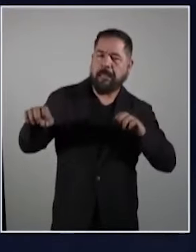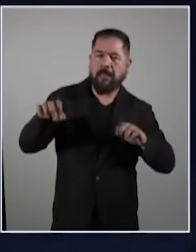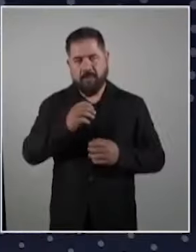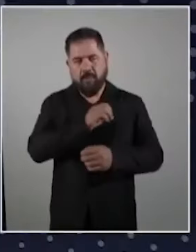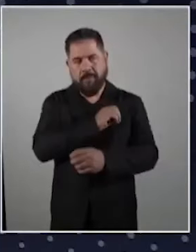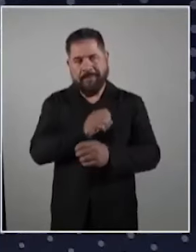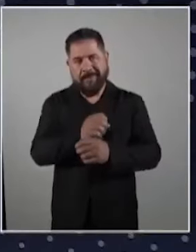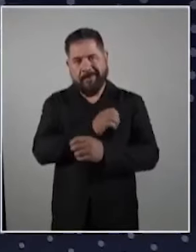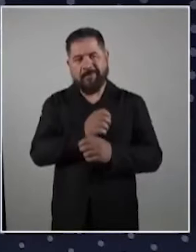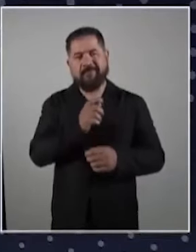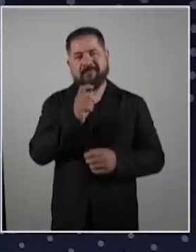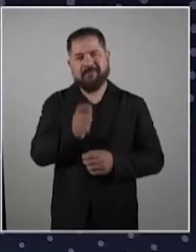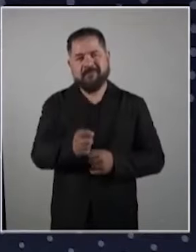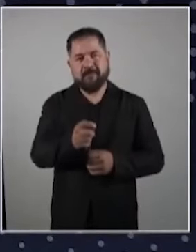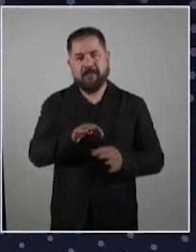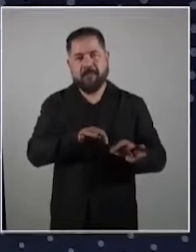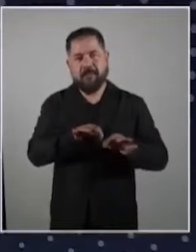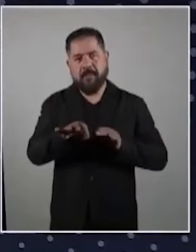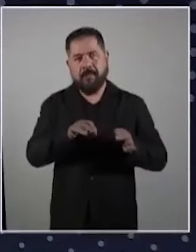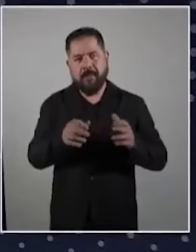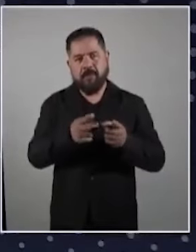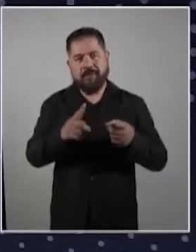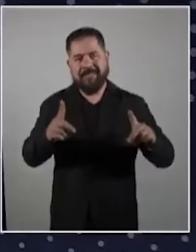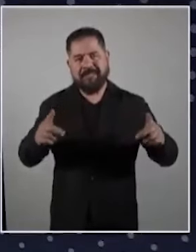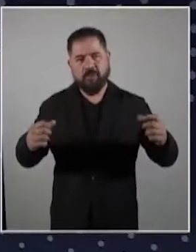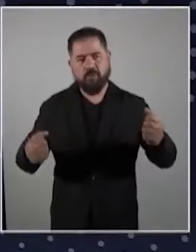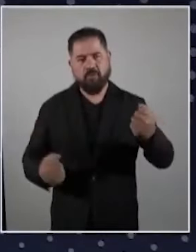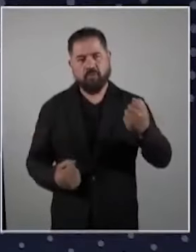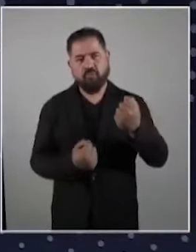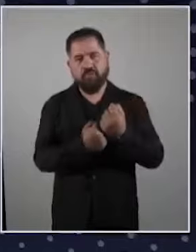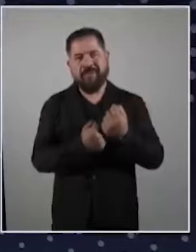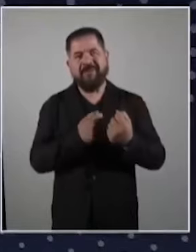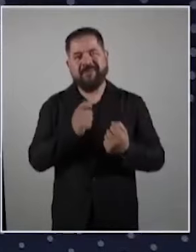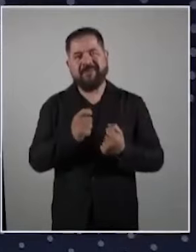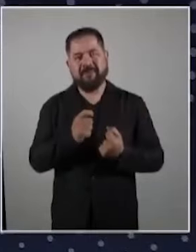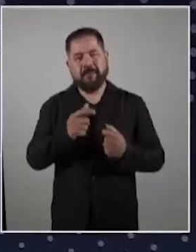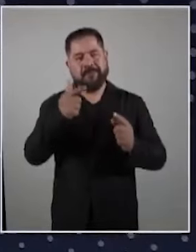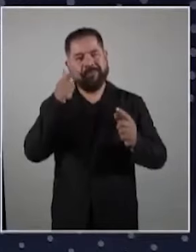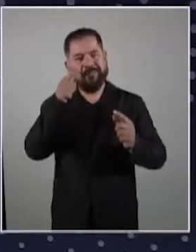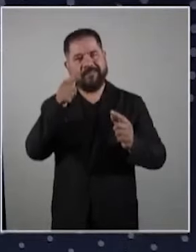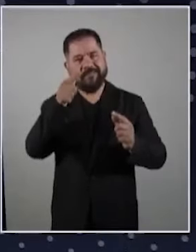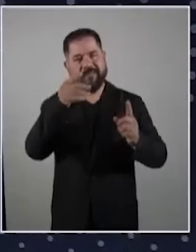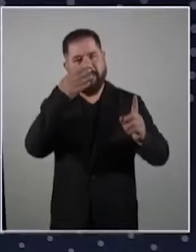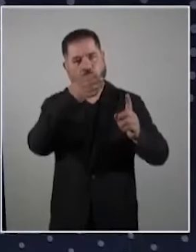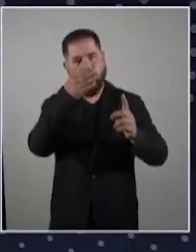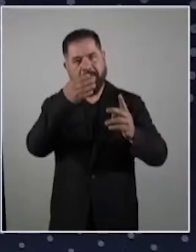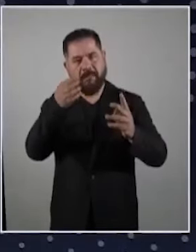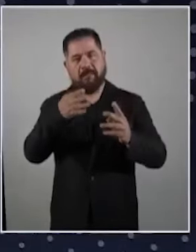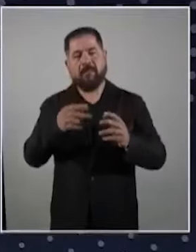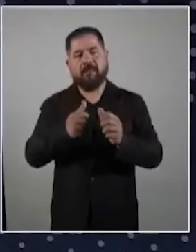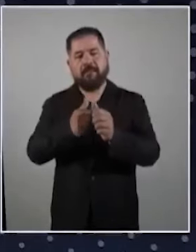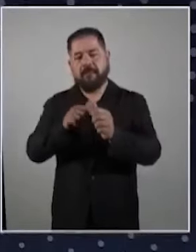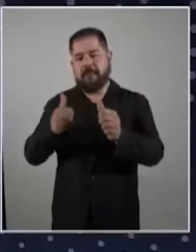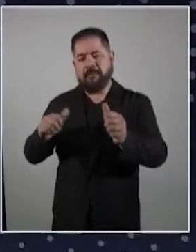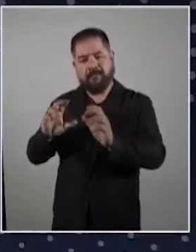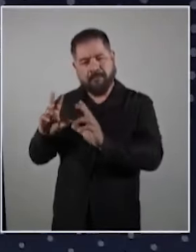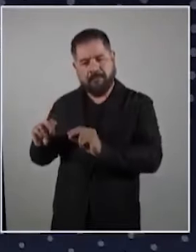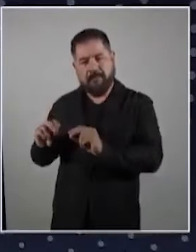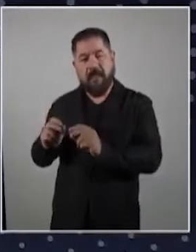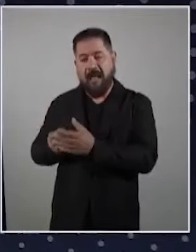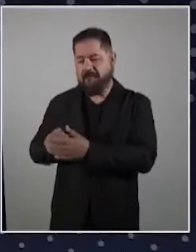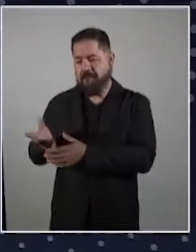superior sería trabajar con el desarrollo sustentable que son 1 objetivos no dejar a nadie atrás y no dejar a